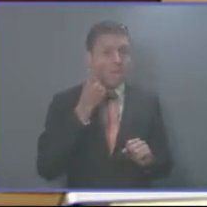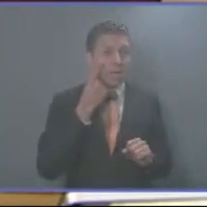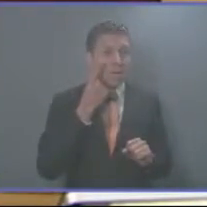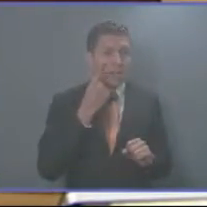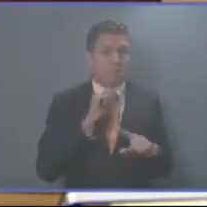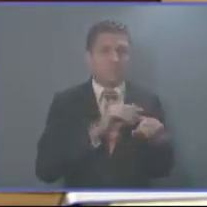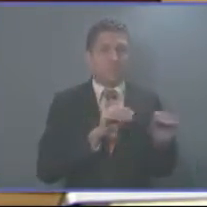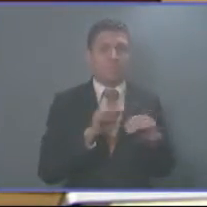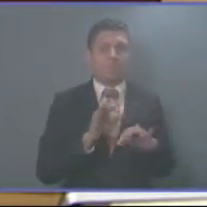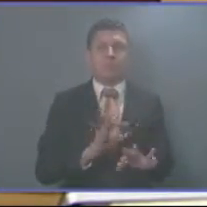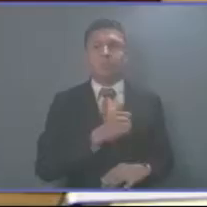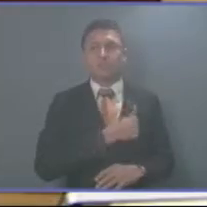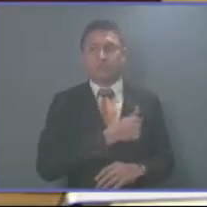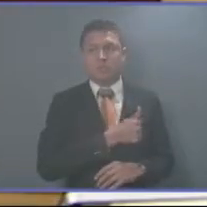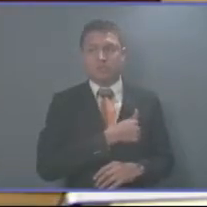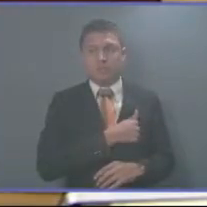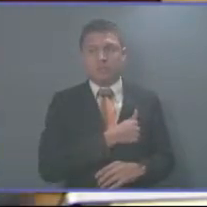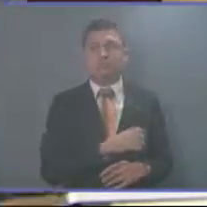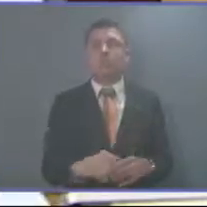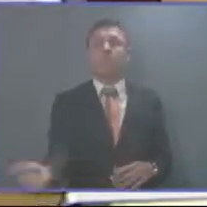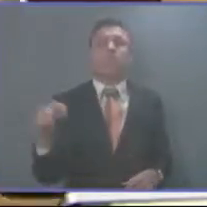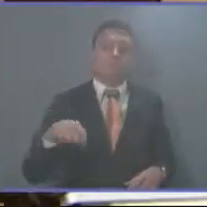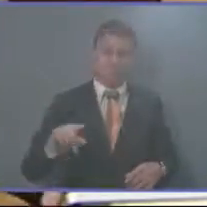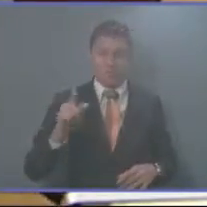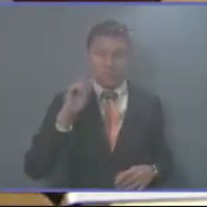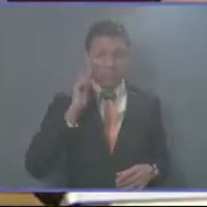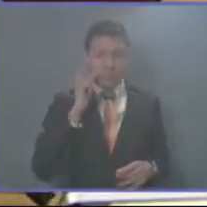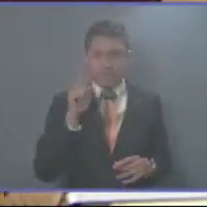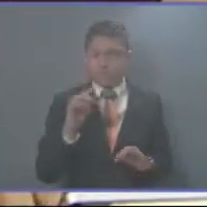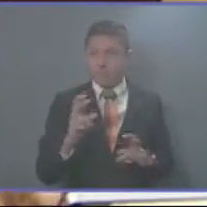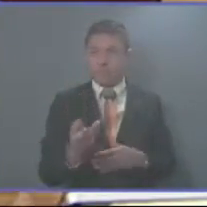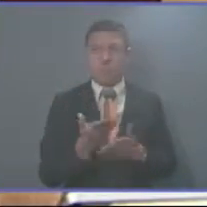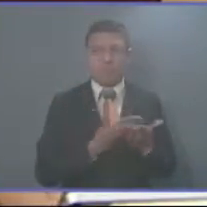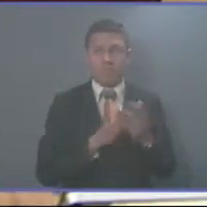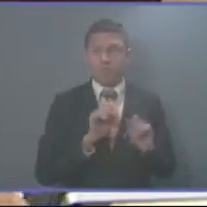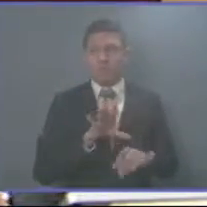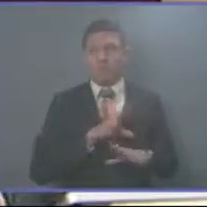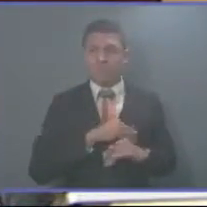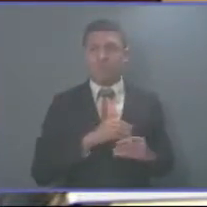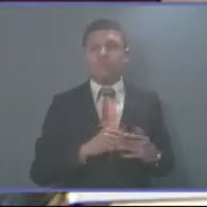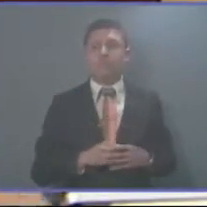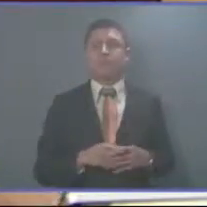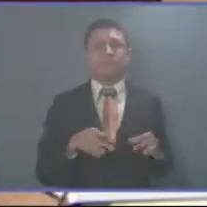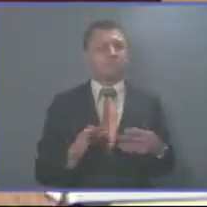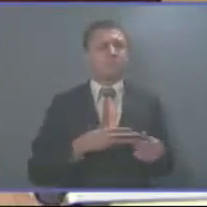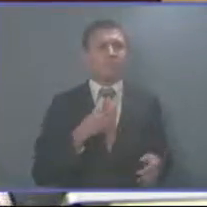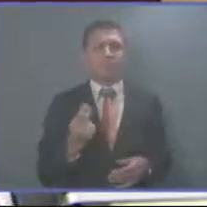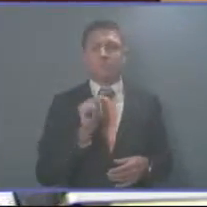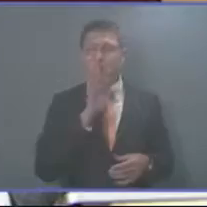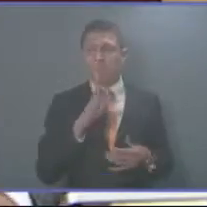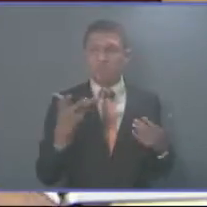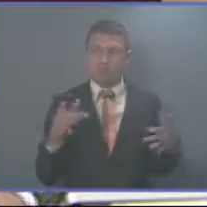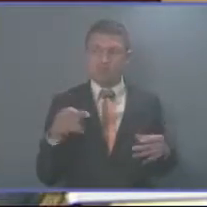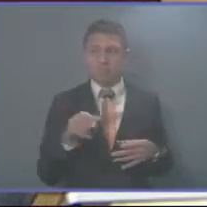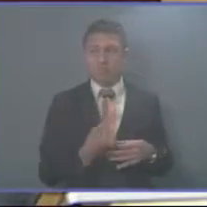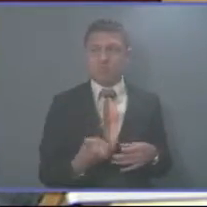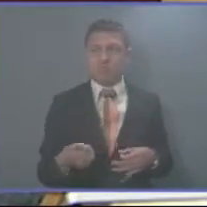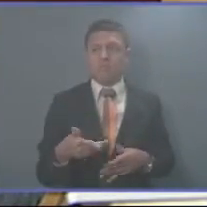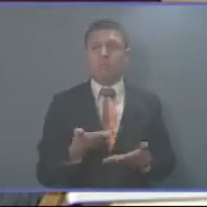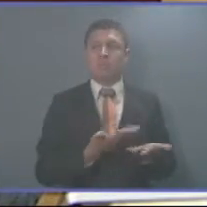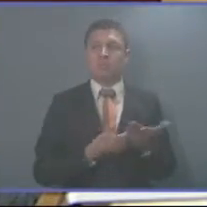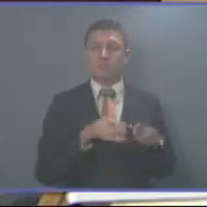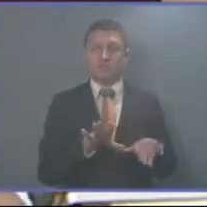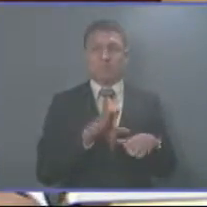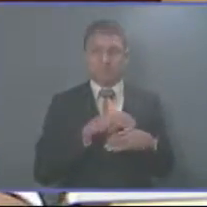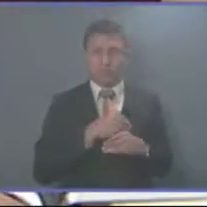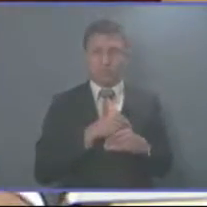esas responsabilidades. Aquí no se quiere aceptar eso. Aquí sencillamente se dice, ah, es que van